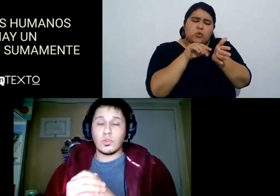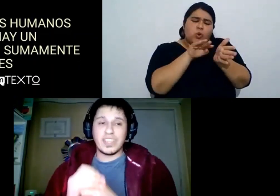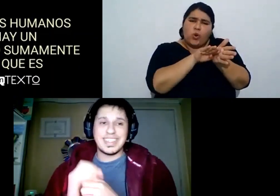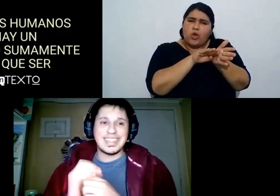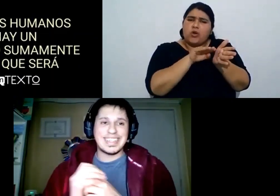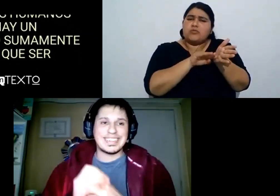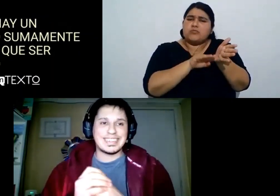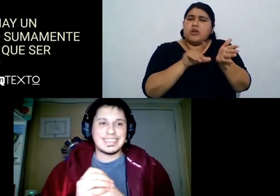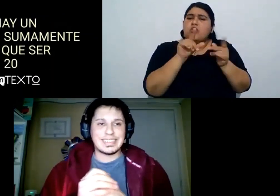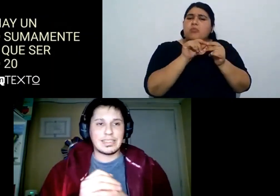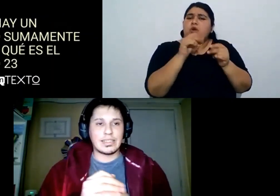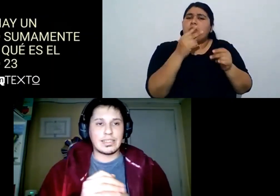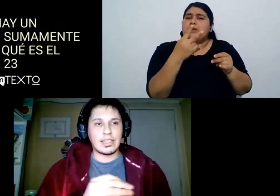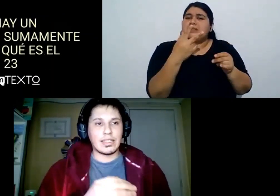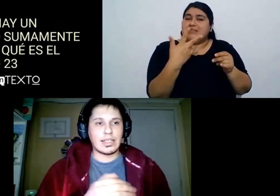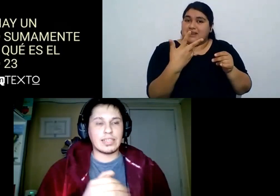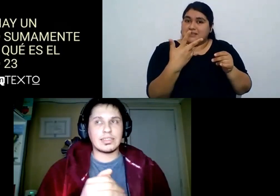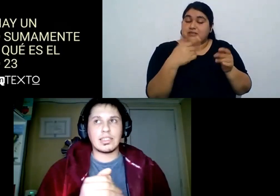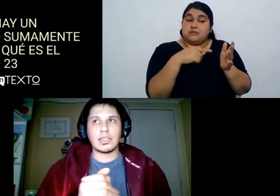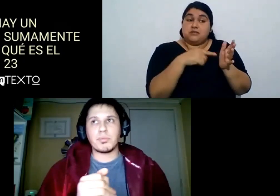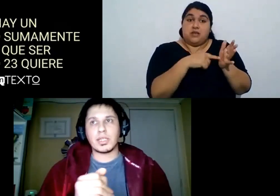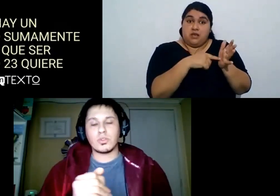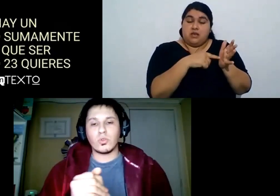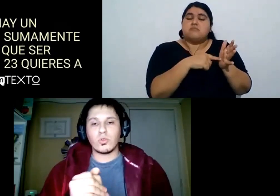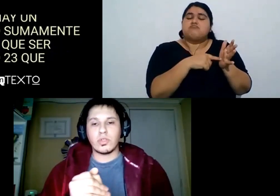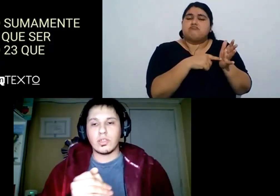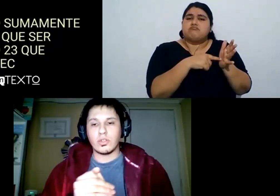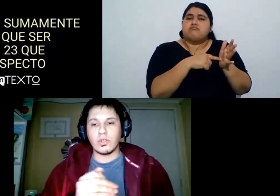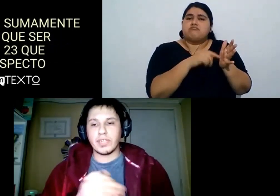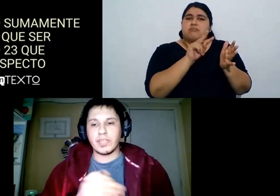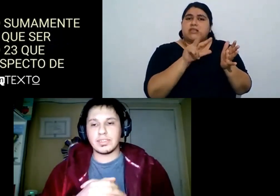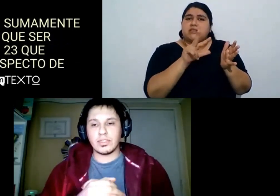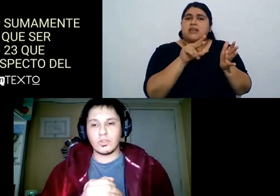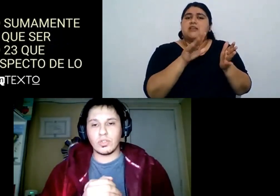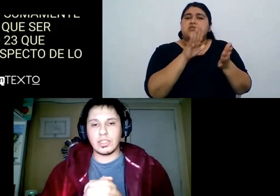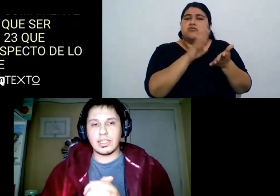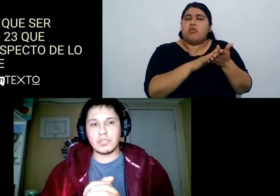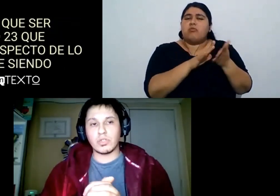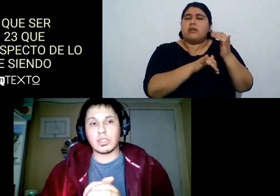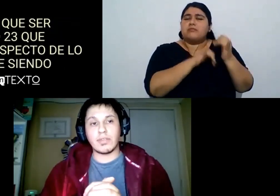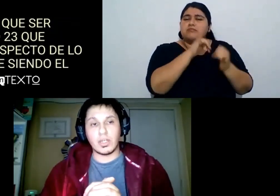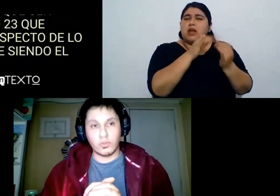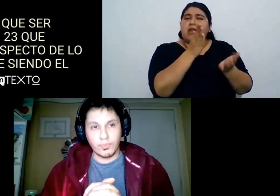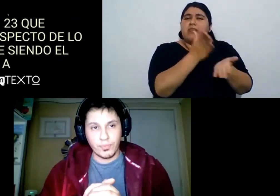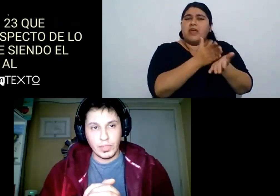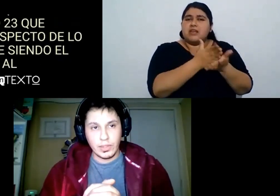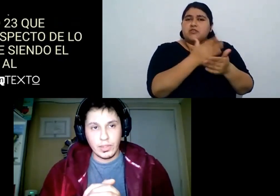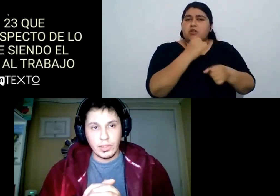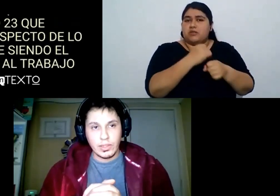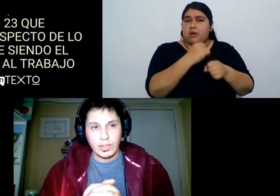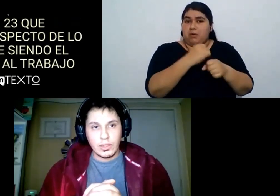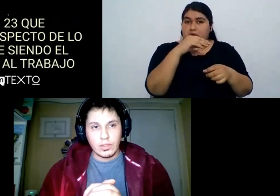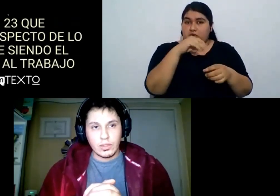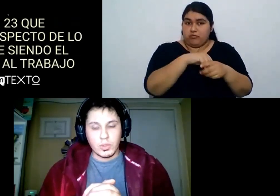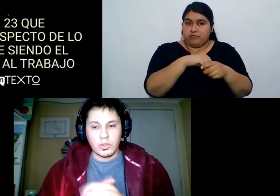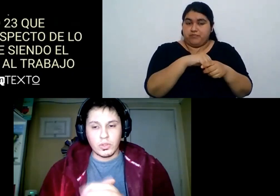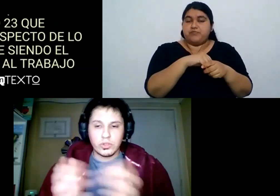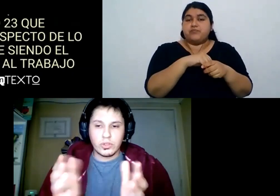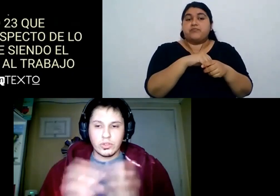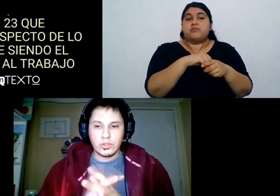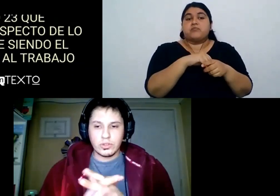artículo 23, que reza respecto de lo que viene siendo el derecho al trabajo.